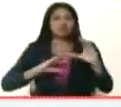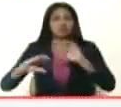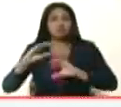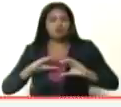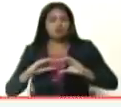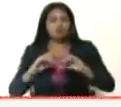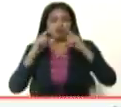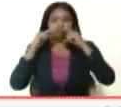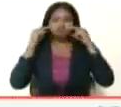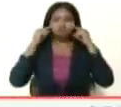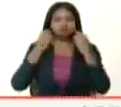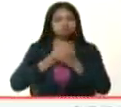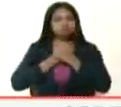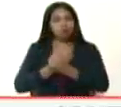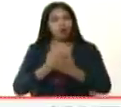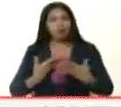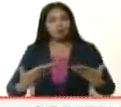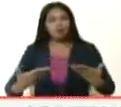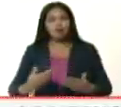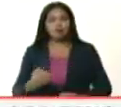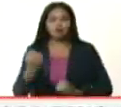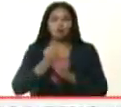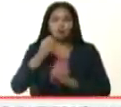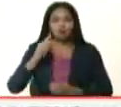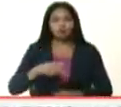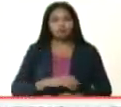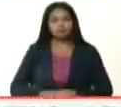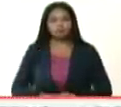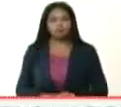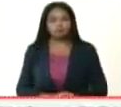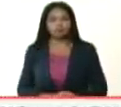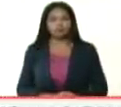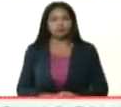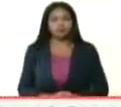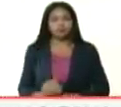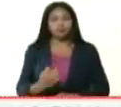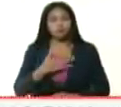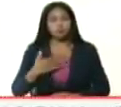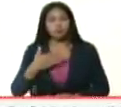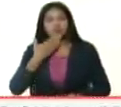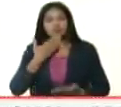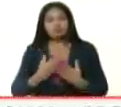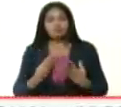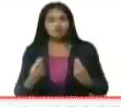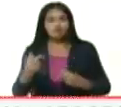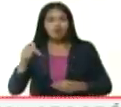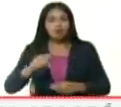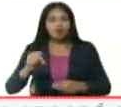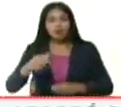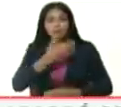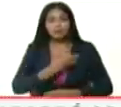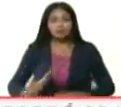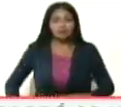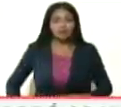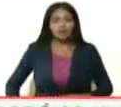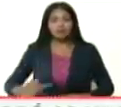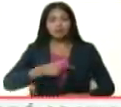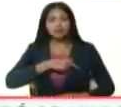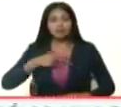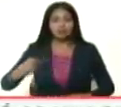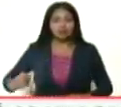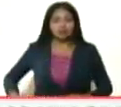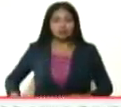su sonrisa, su amor, su solidaridad. Yo quiero agradecer desde aquí al presidente Xi Jinping